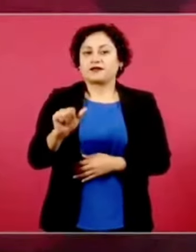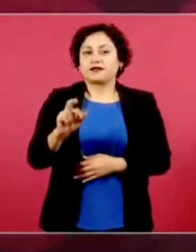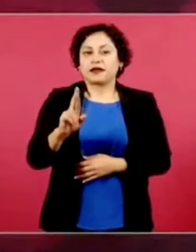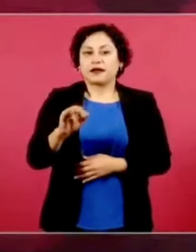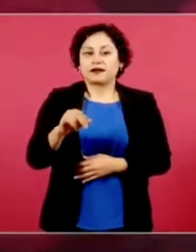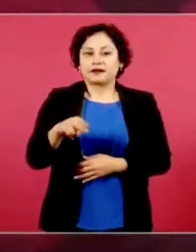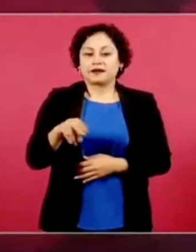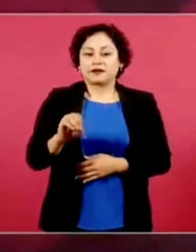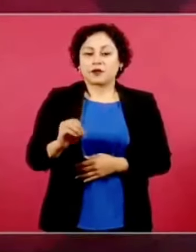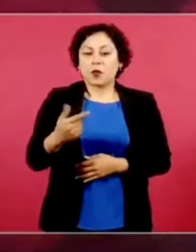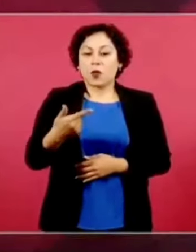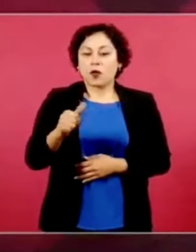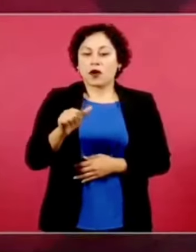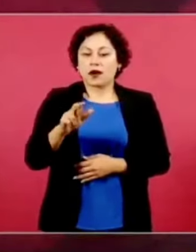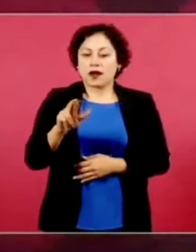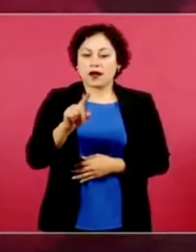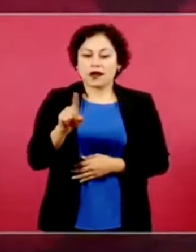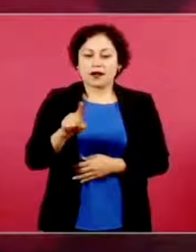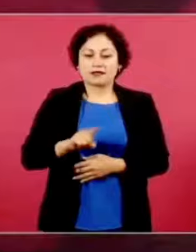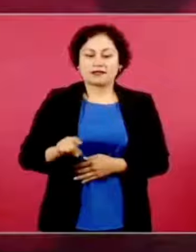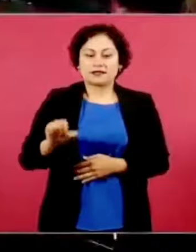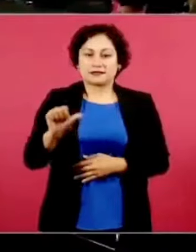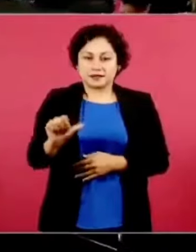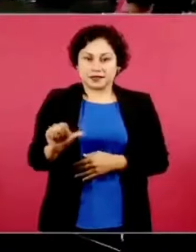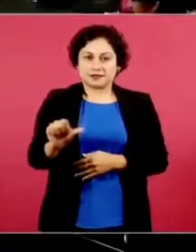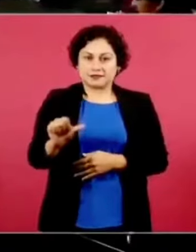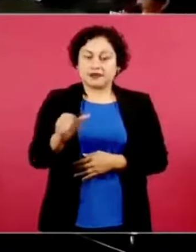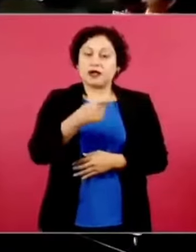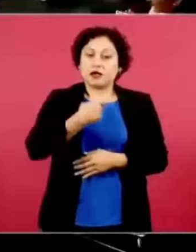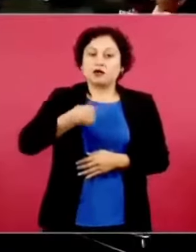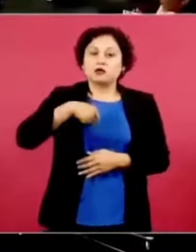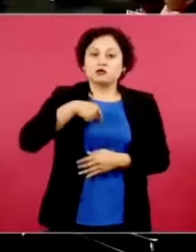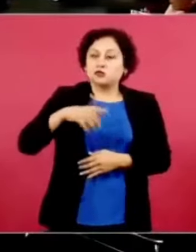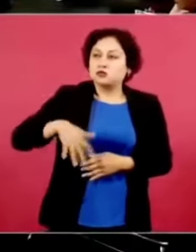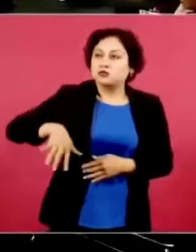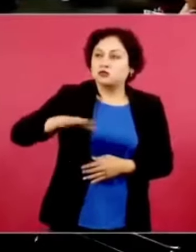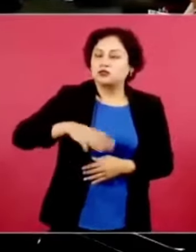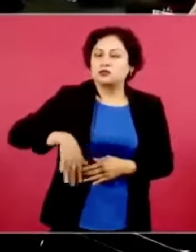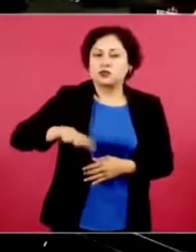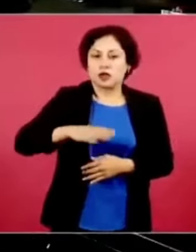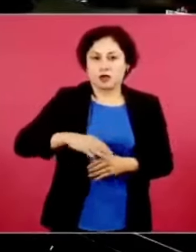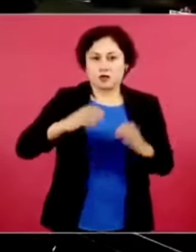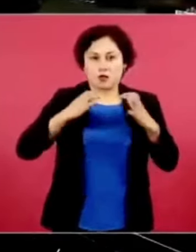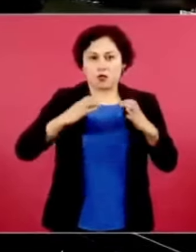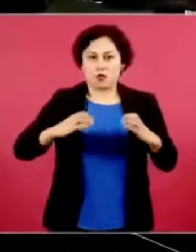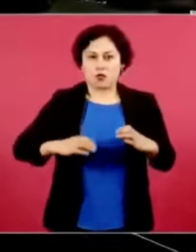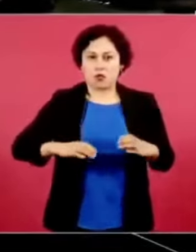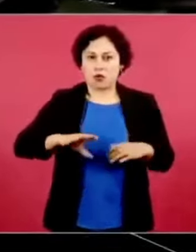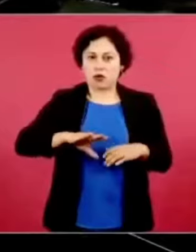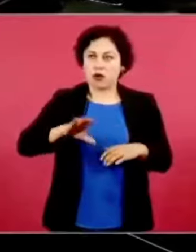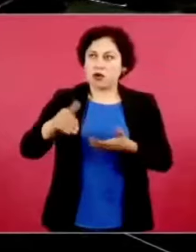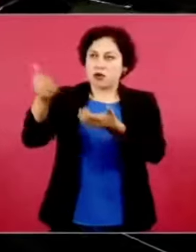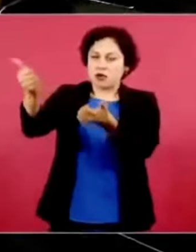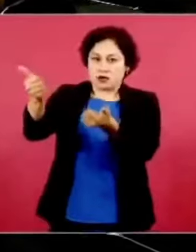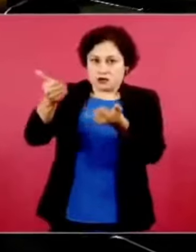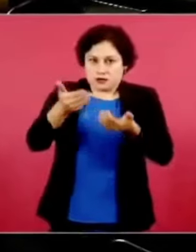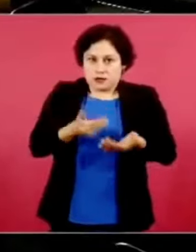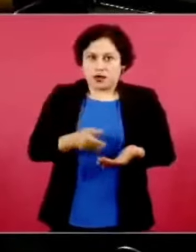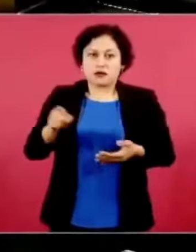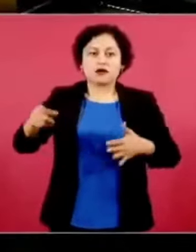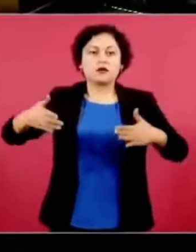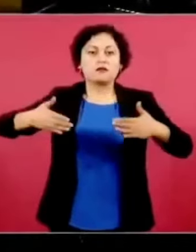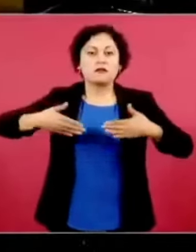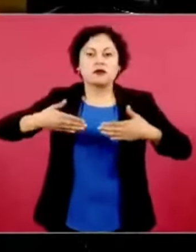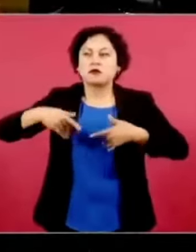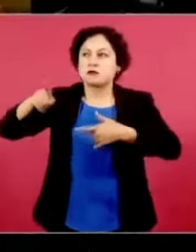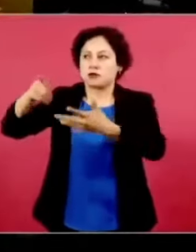estamos buscando traer sus restos de Bocas del Toro, Panamá? Eso fue un buen tema. ¿Quién